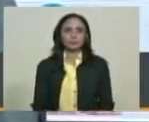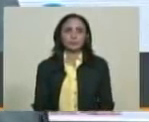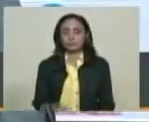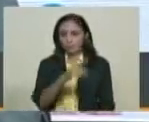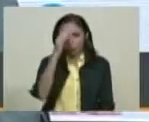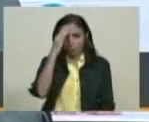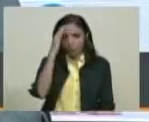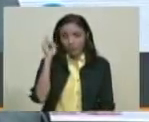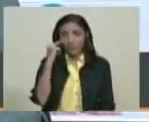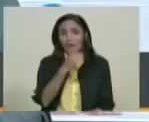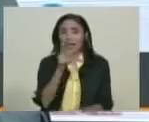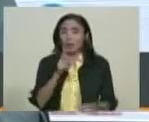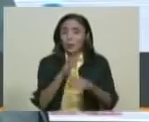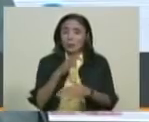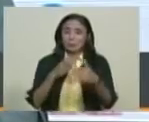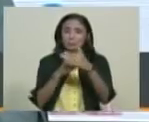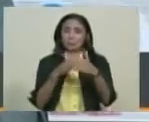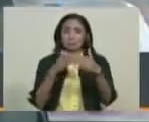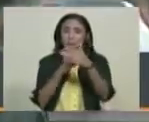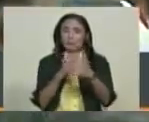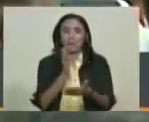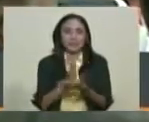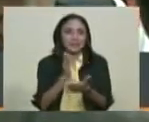ha tratado de ser impedido.